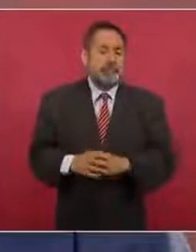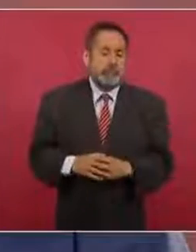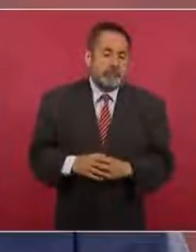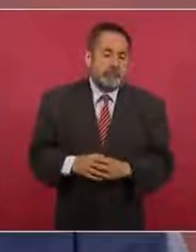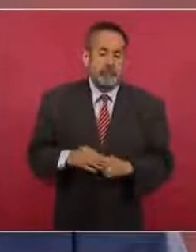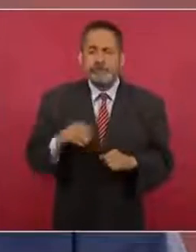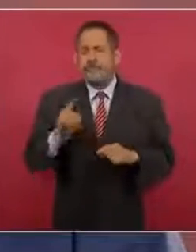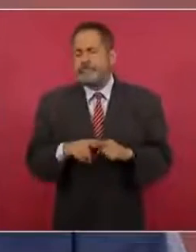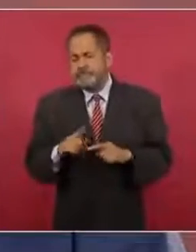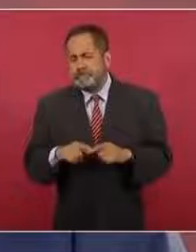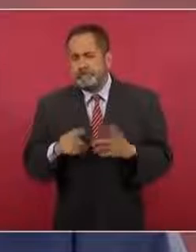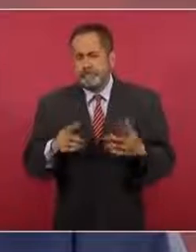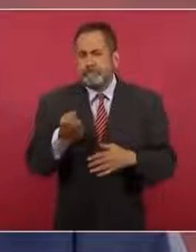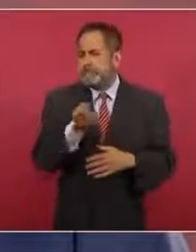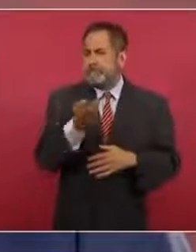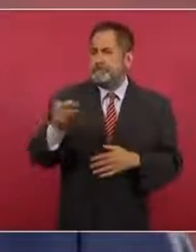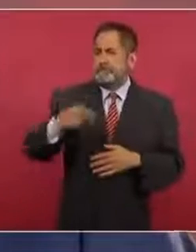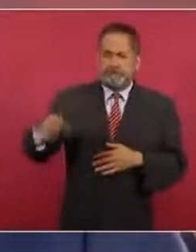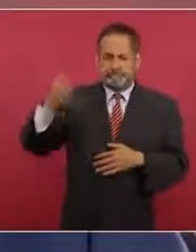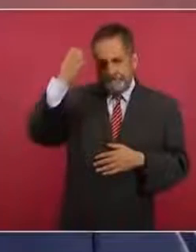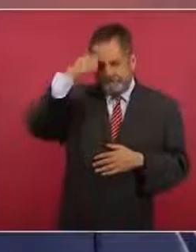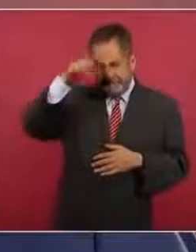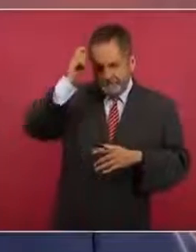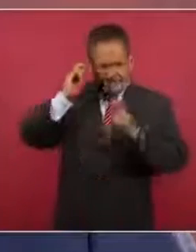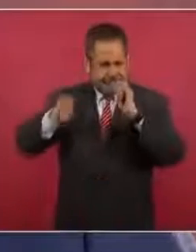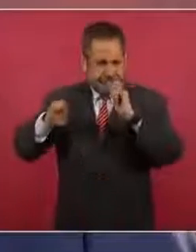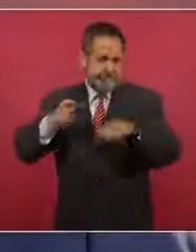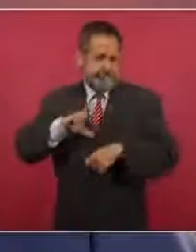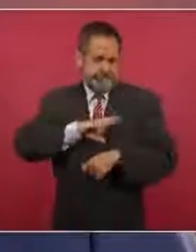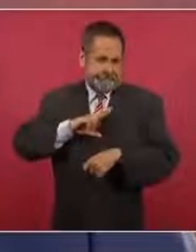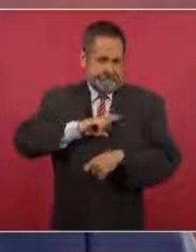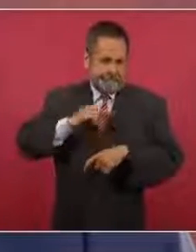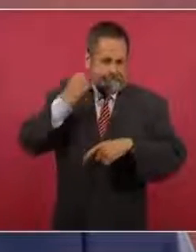participaron expertos independientes